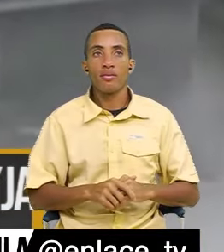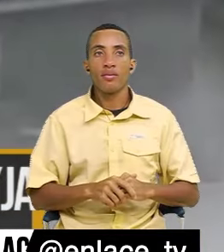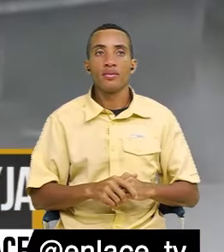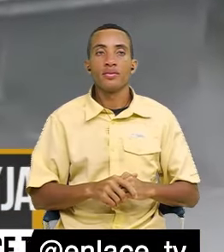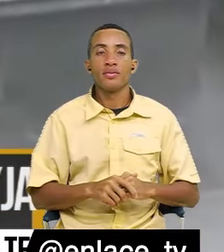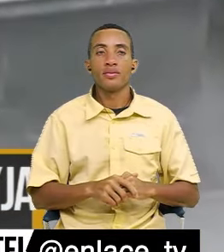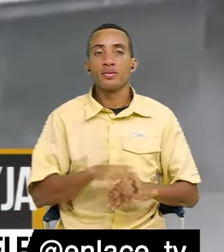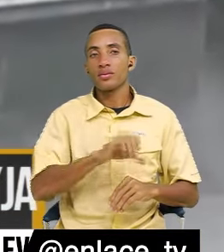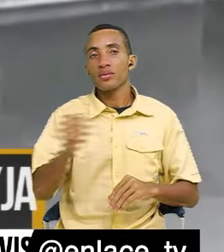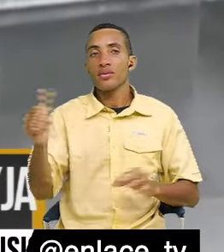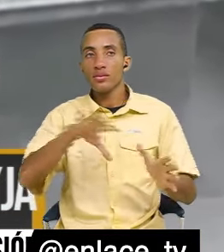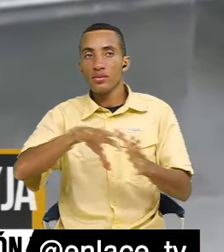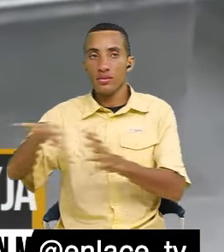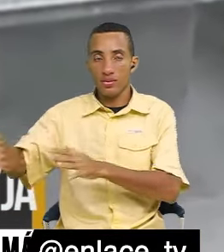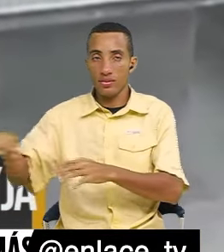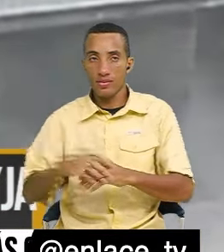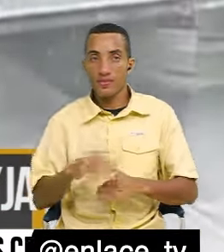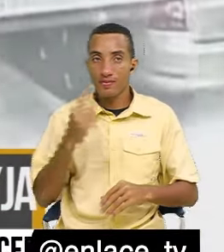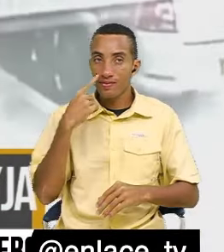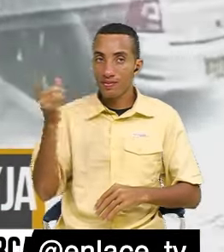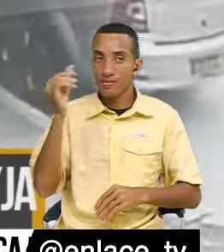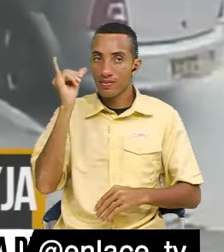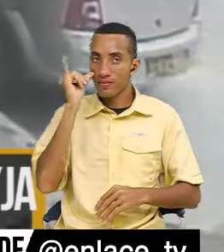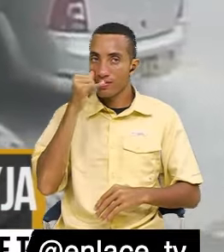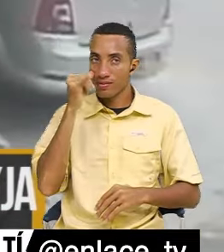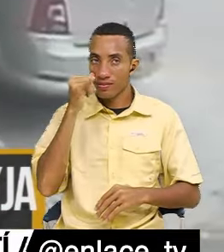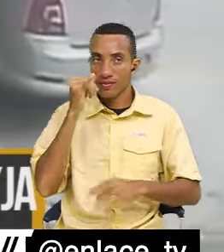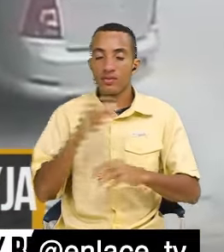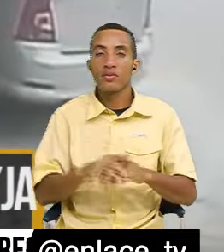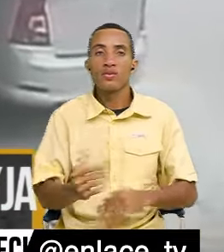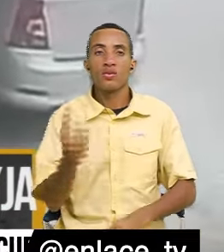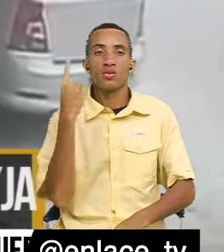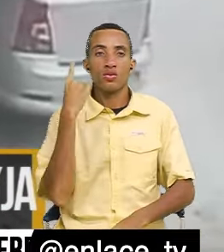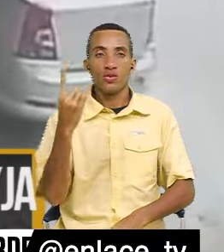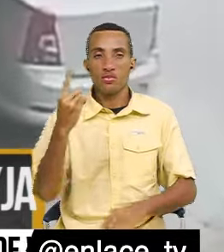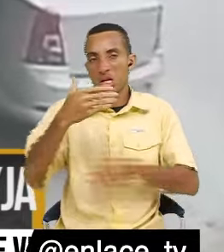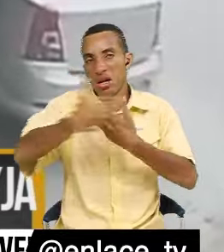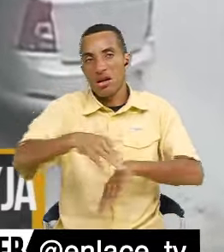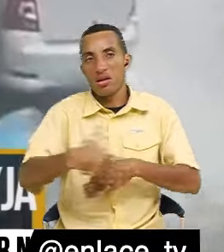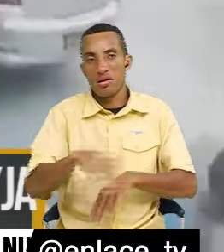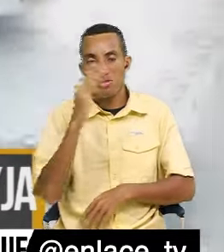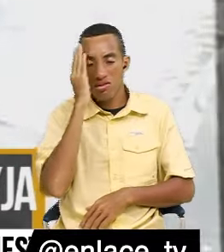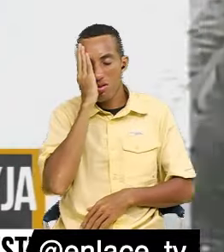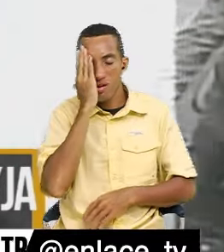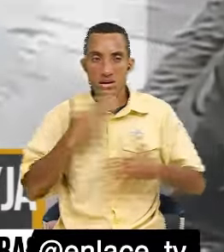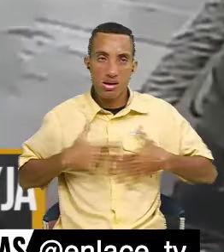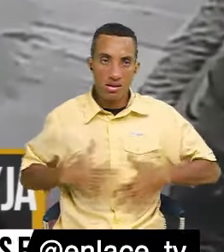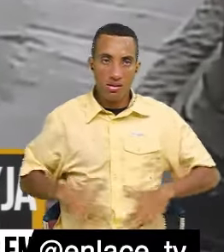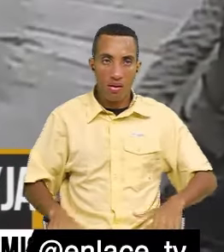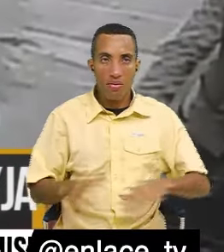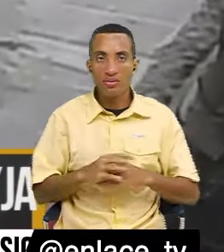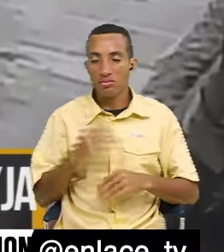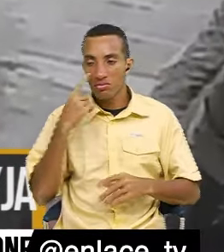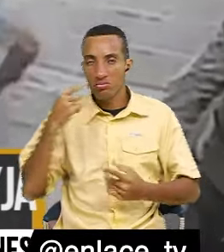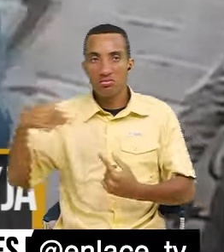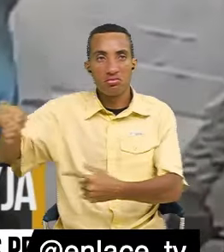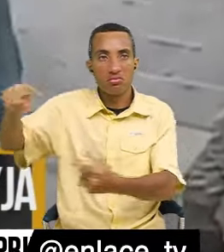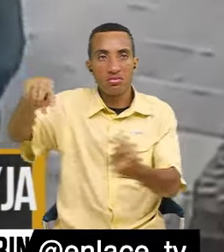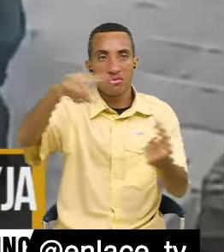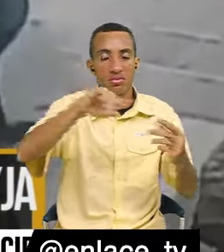caso ocurrido en el barrio Escredial, esta cámara registró el momento en el que un habitante de la calle, que según vecinos rondaba la zona ubicada en inmediaciones del